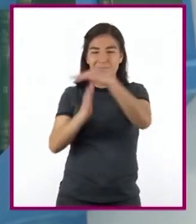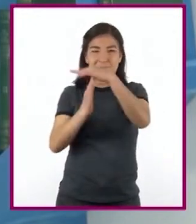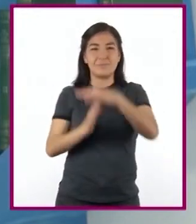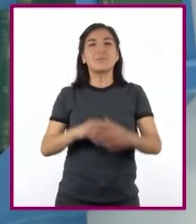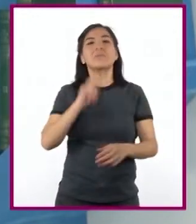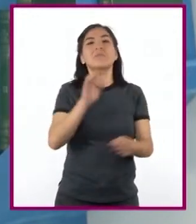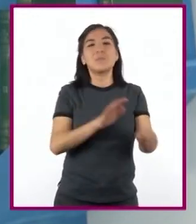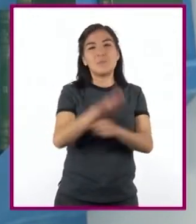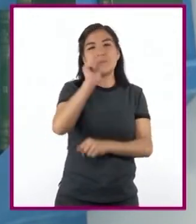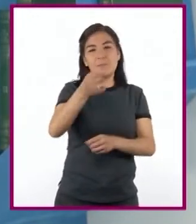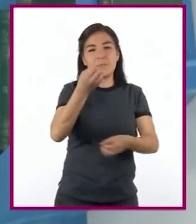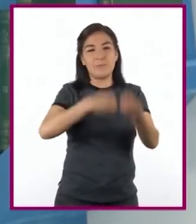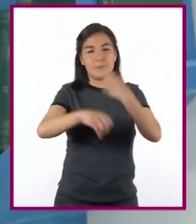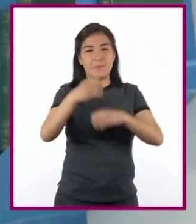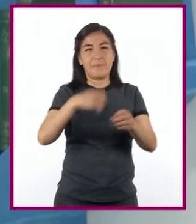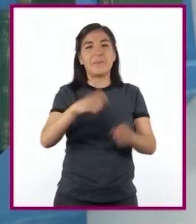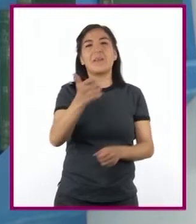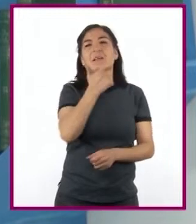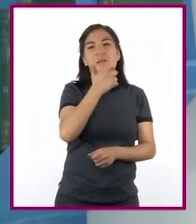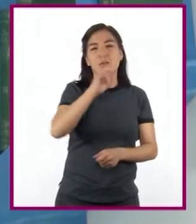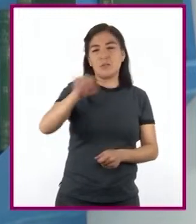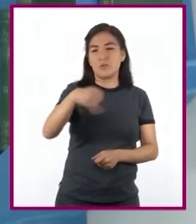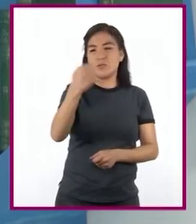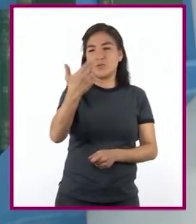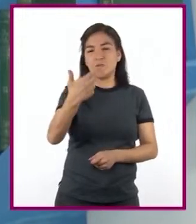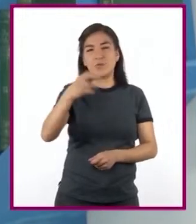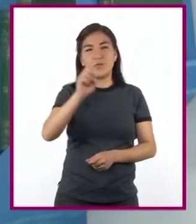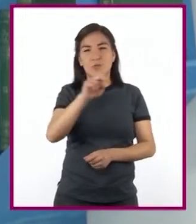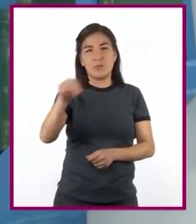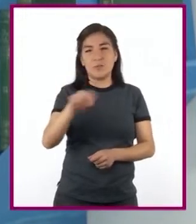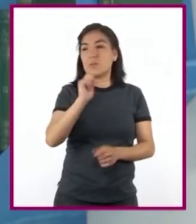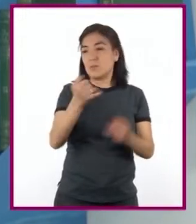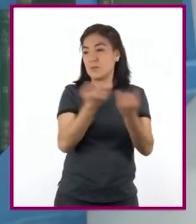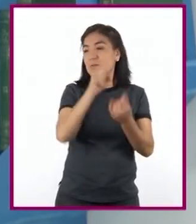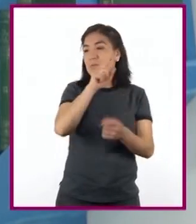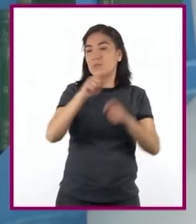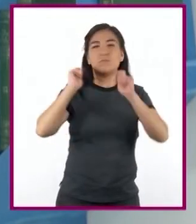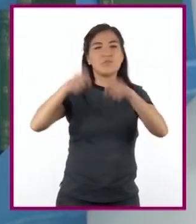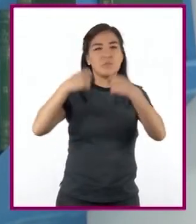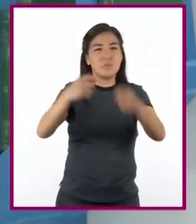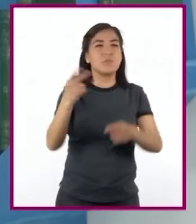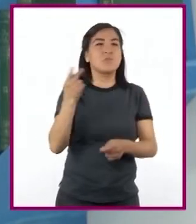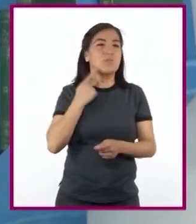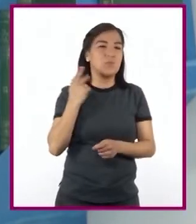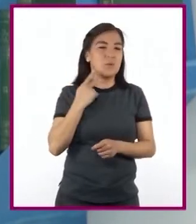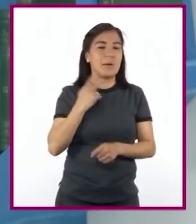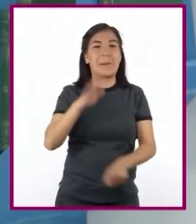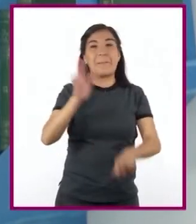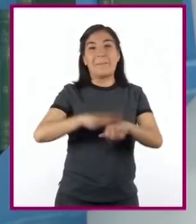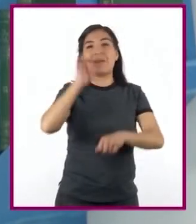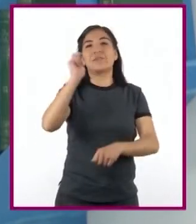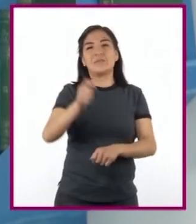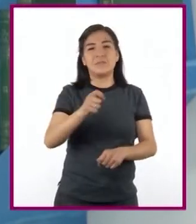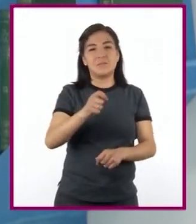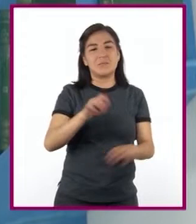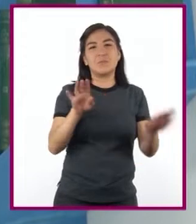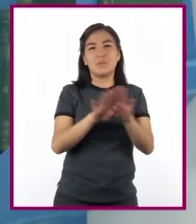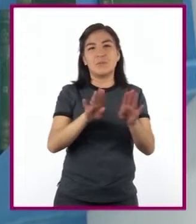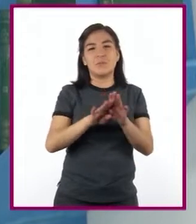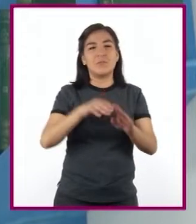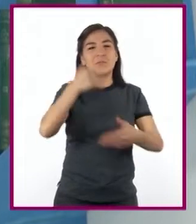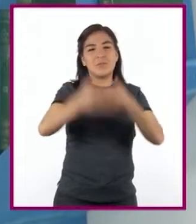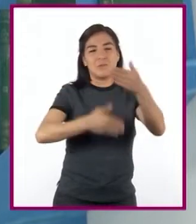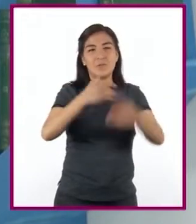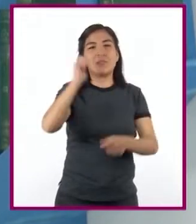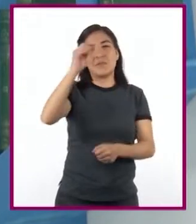como las del inglés John Locke y aún más en sus propias tradiciones políticas, más que en las destilaciones hechas